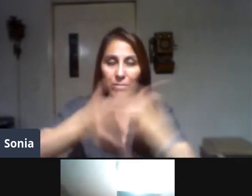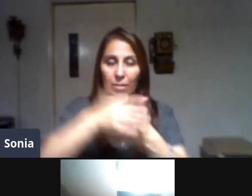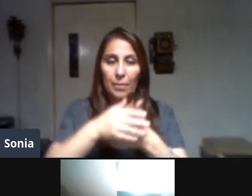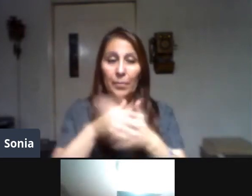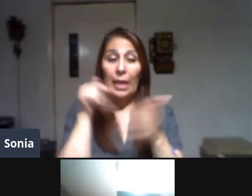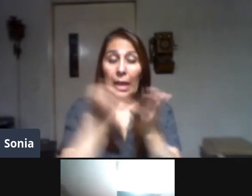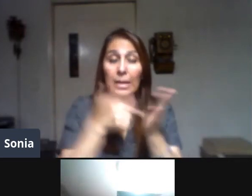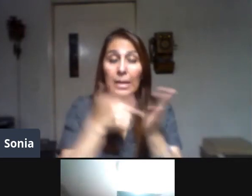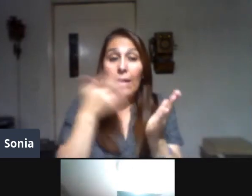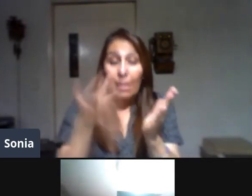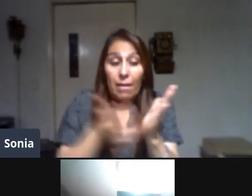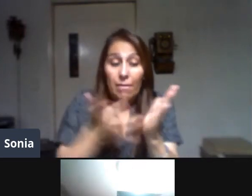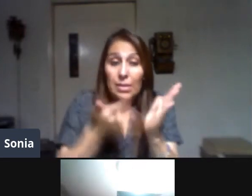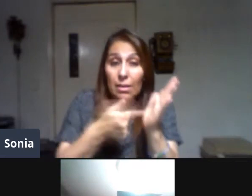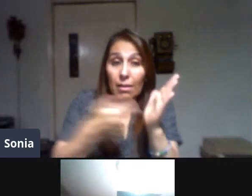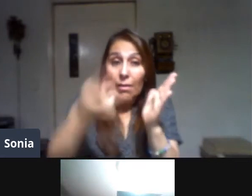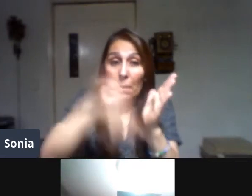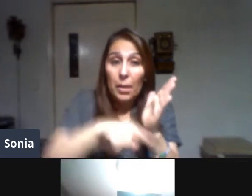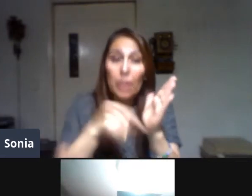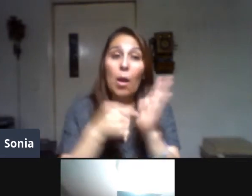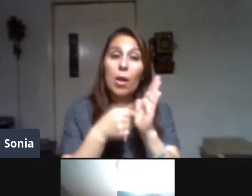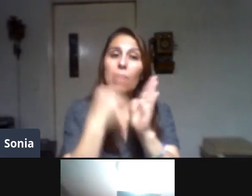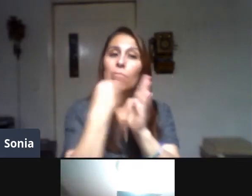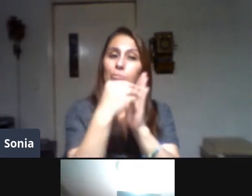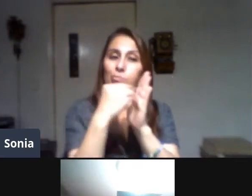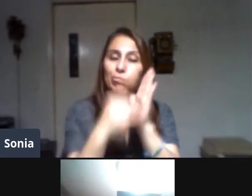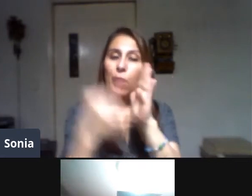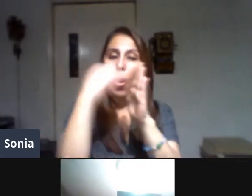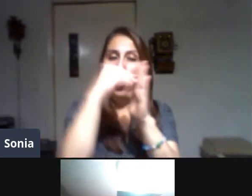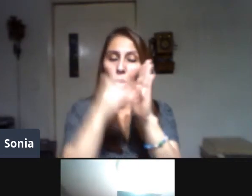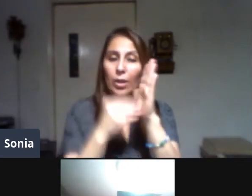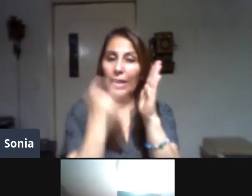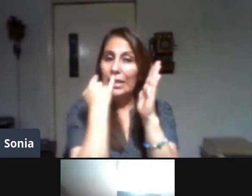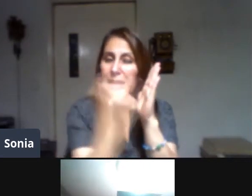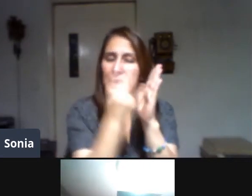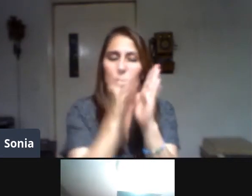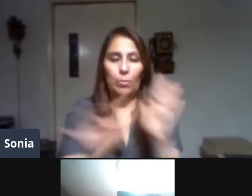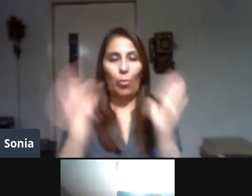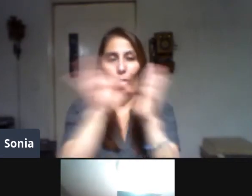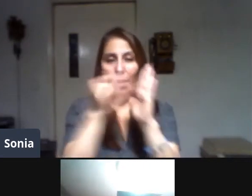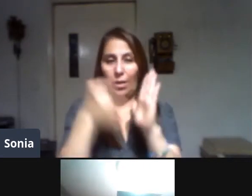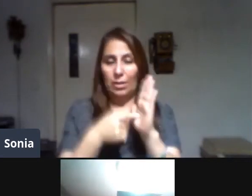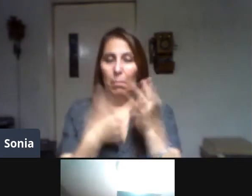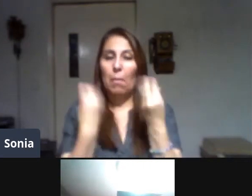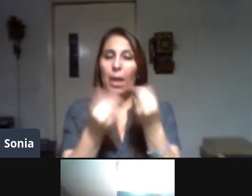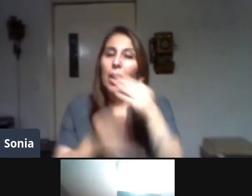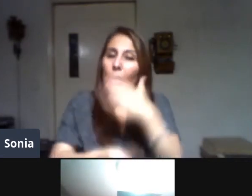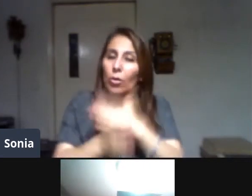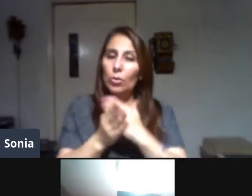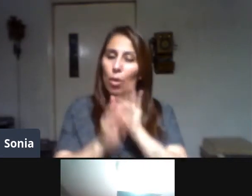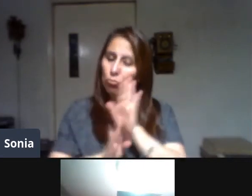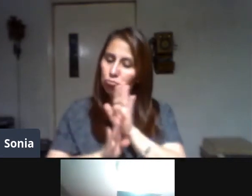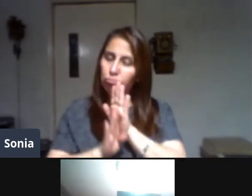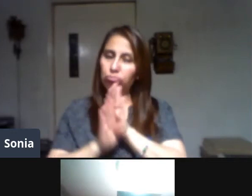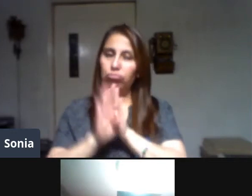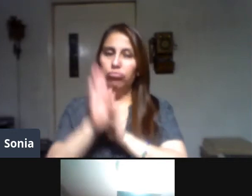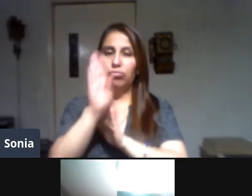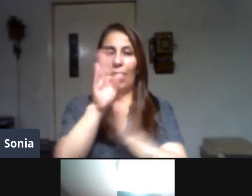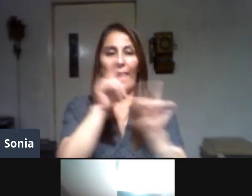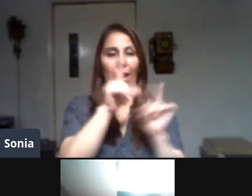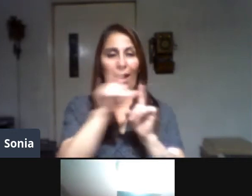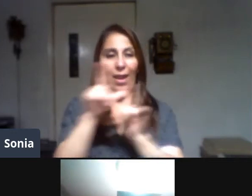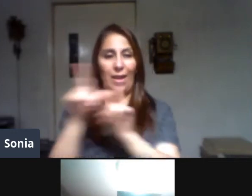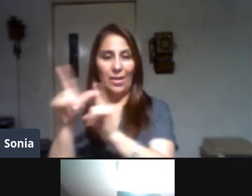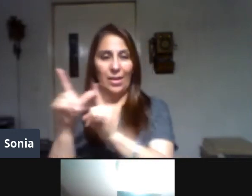produce unos contenidos bien interesantes importante para seguir creciendo en esa letra en esa en esa posibilidad